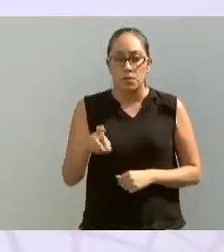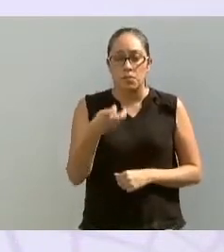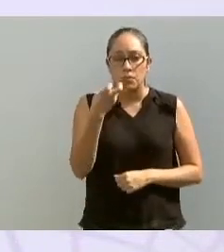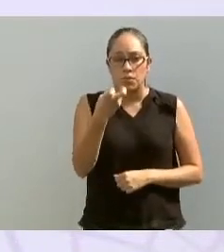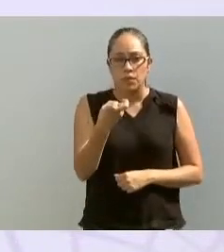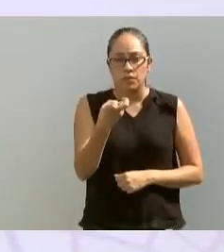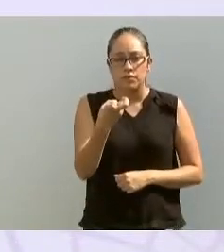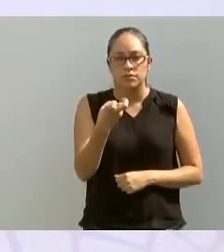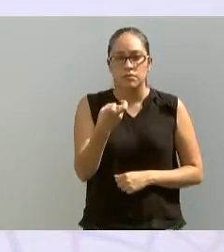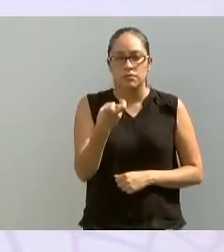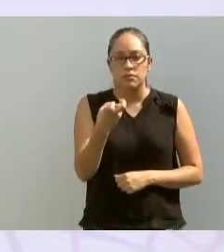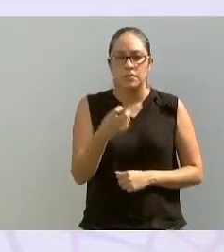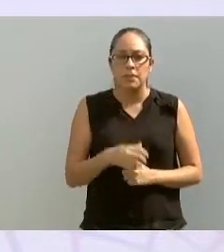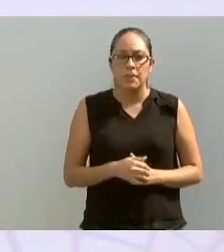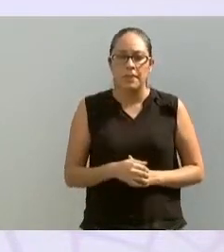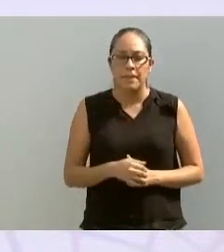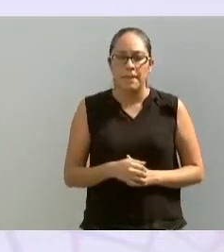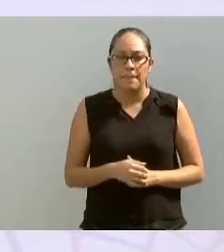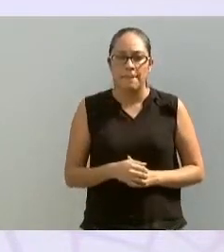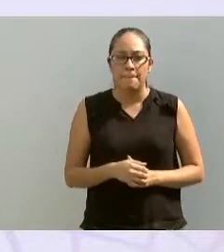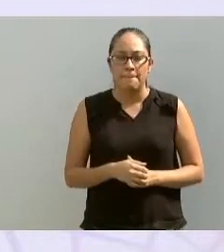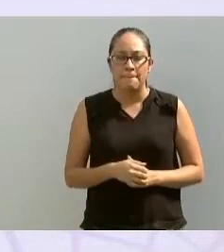tener